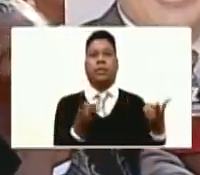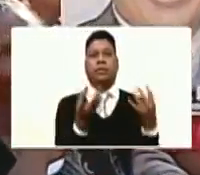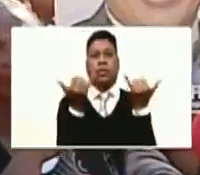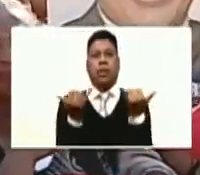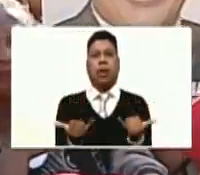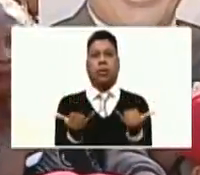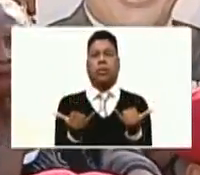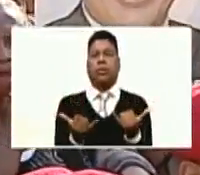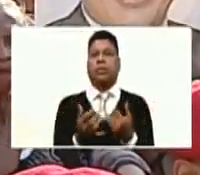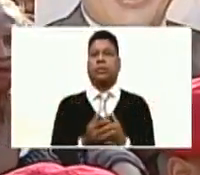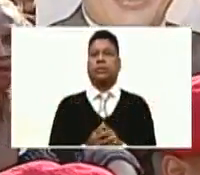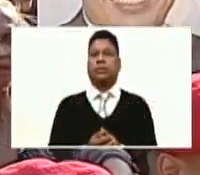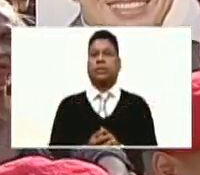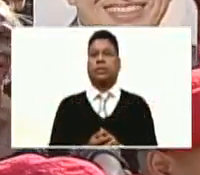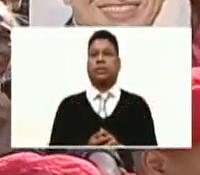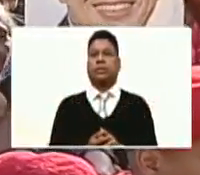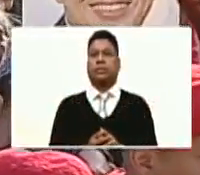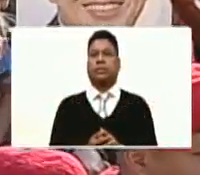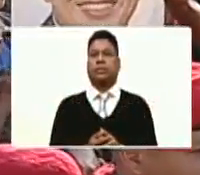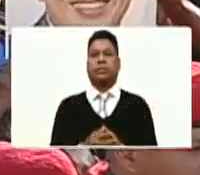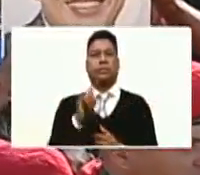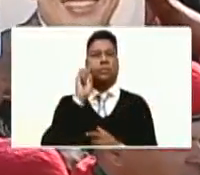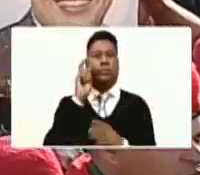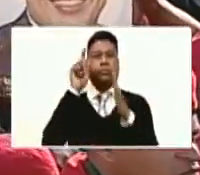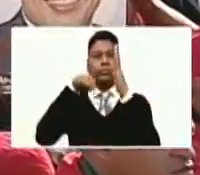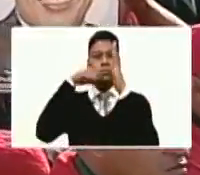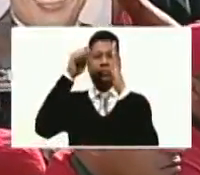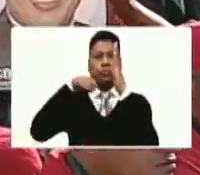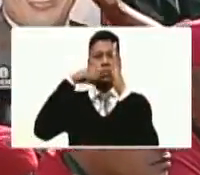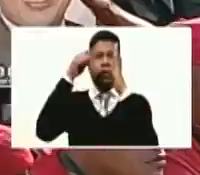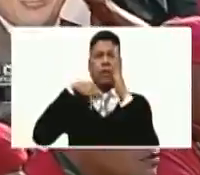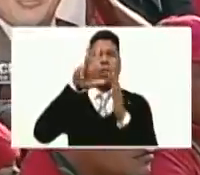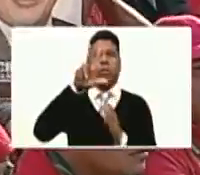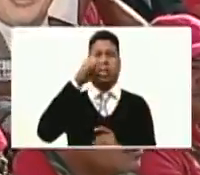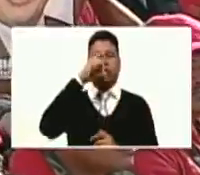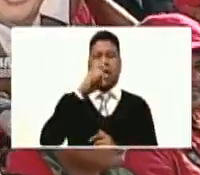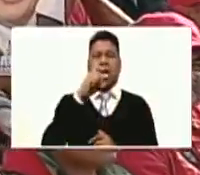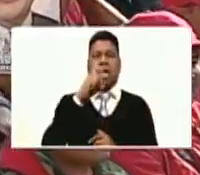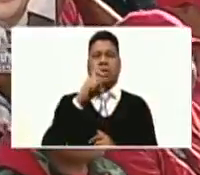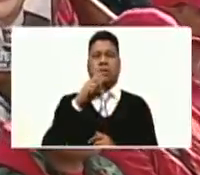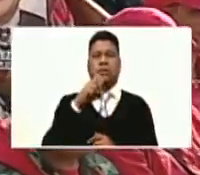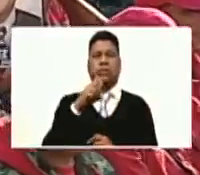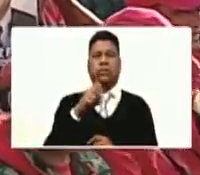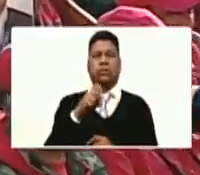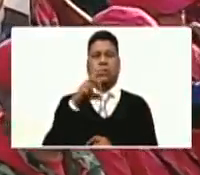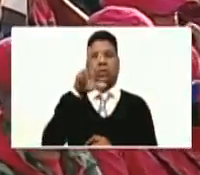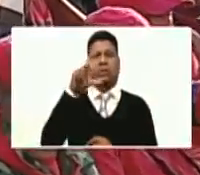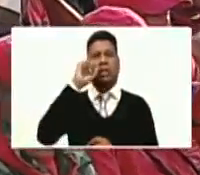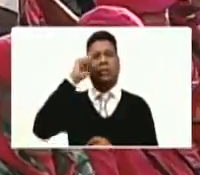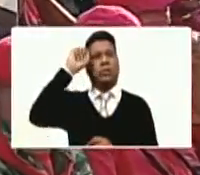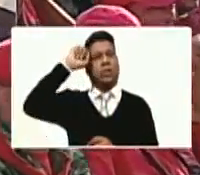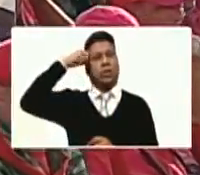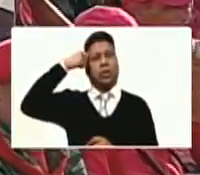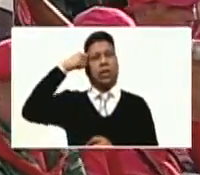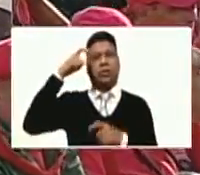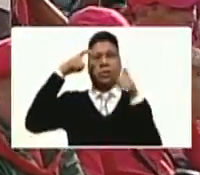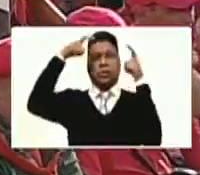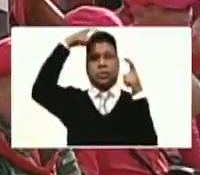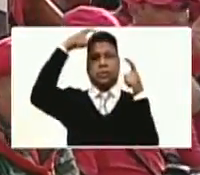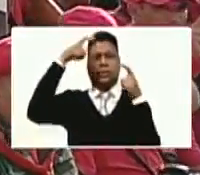continuación, disfrutaremos de un video conmemorativo de los 3 años de la siembra del comandante eterno, Hugo Chávez.